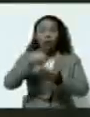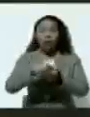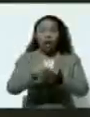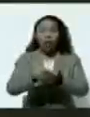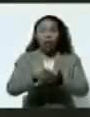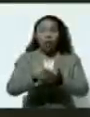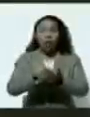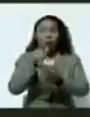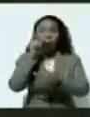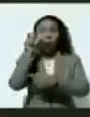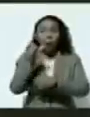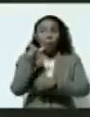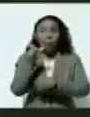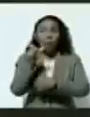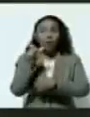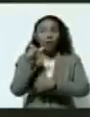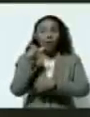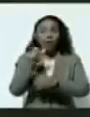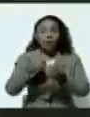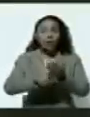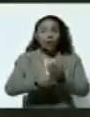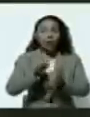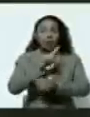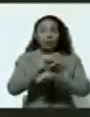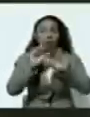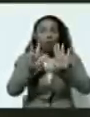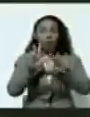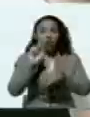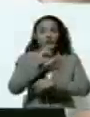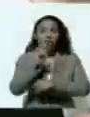Aurelio Quiñones Gómez, cédula de identidad